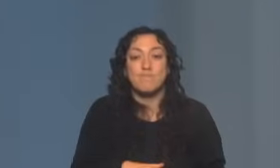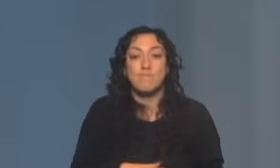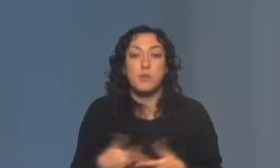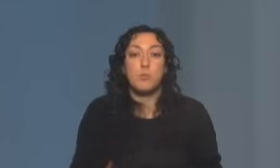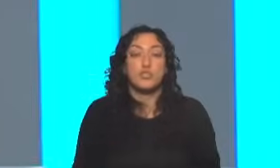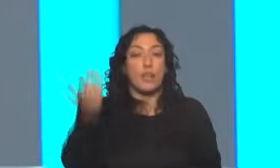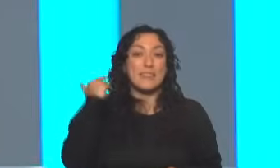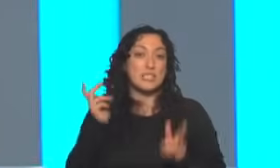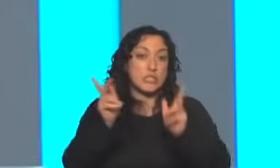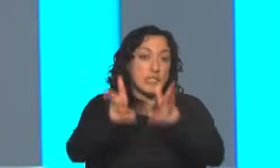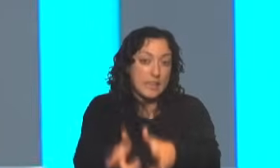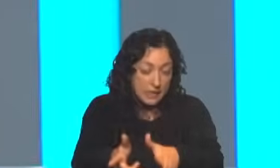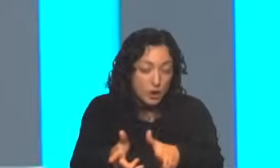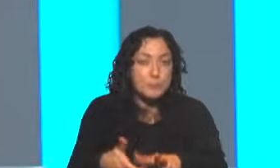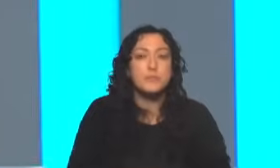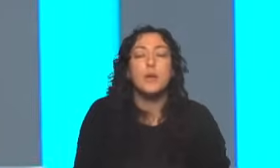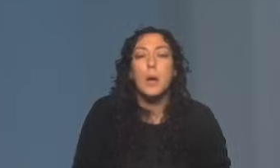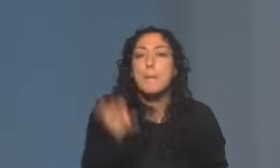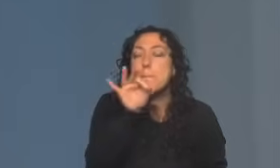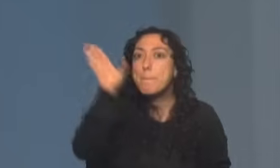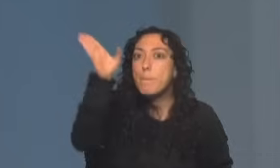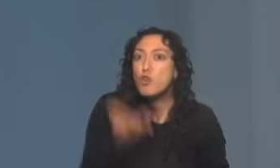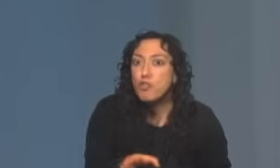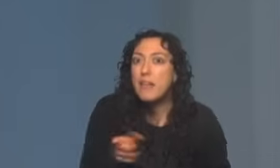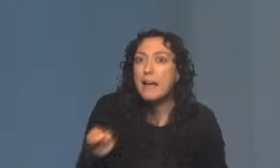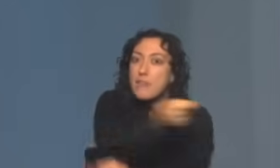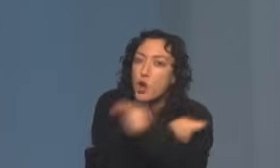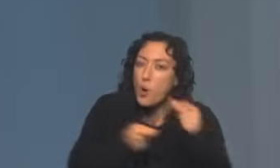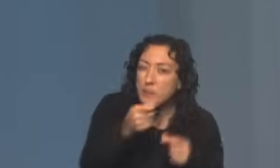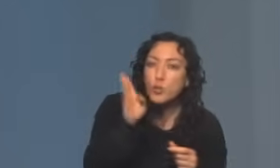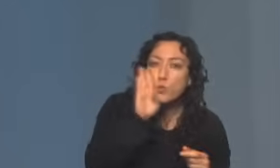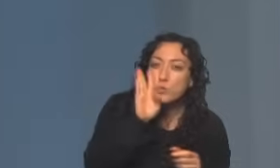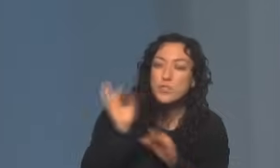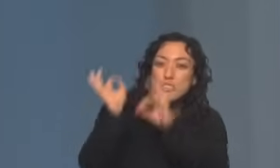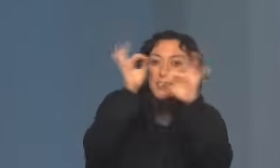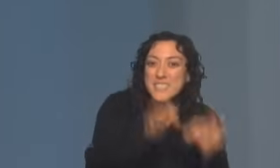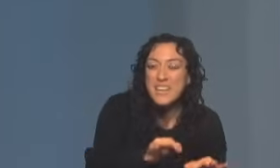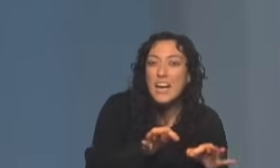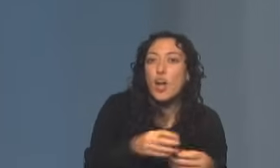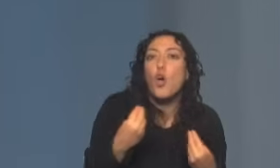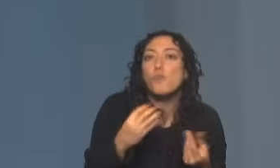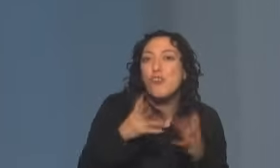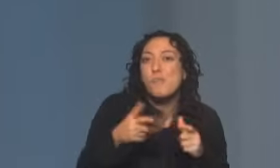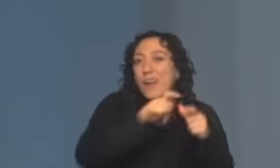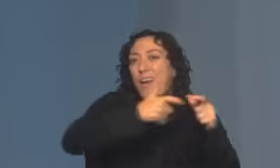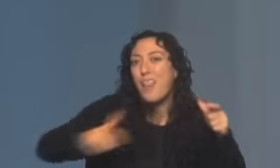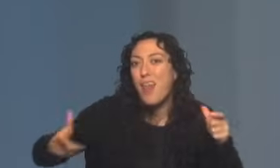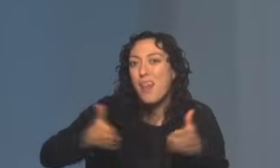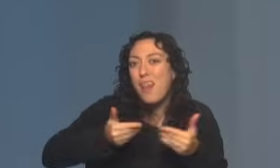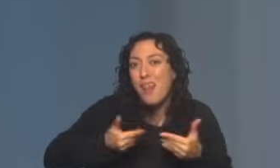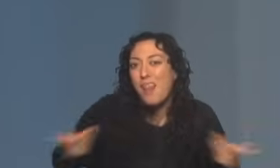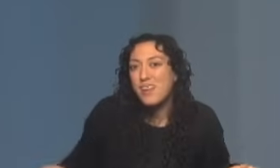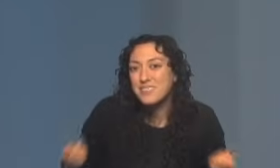al principio hay un porcentaje importante del comercio que llega a los Estados Unidos que pasa por el Canal de Panamá. Por lo tanto, y el